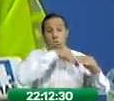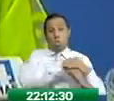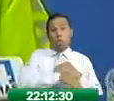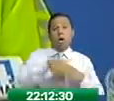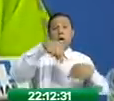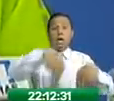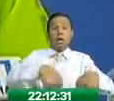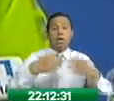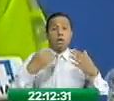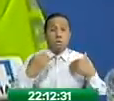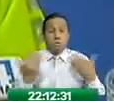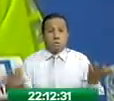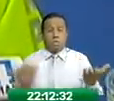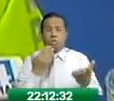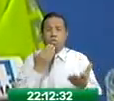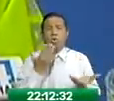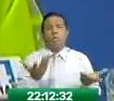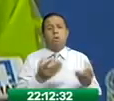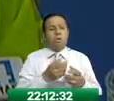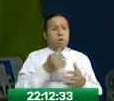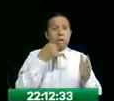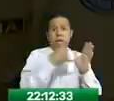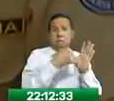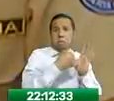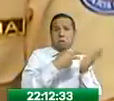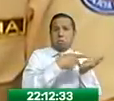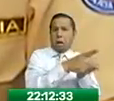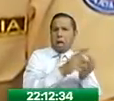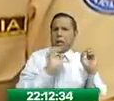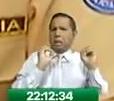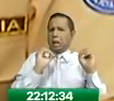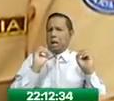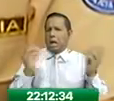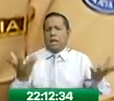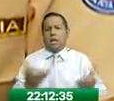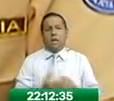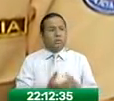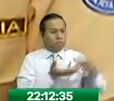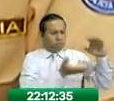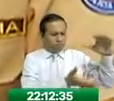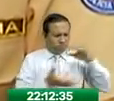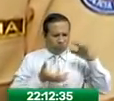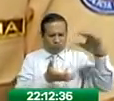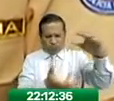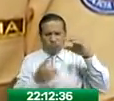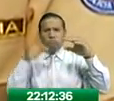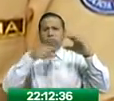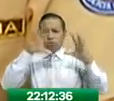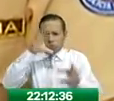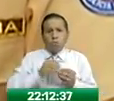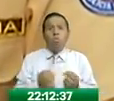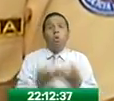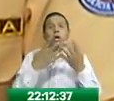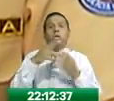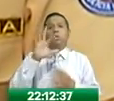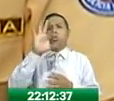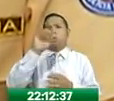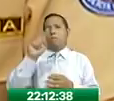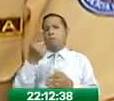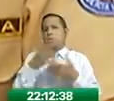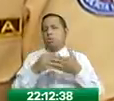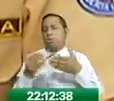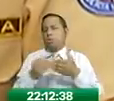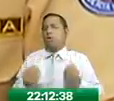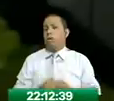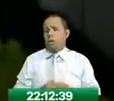el registro sanitario, sin pago de los impuestos. La mercadería que se incautó tiene un valor aproximado de $500,000 y estarían dentro de esos